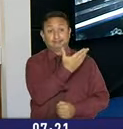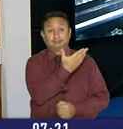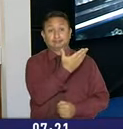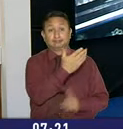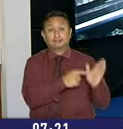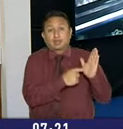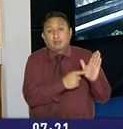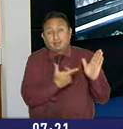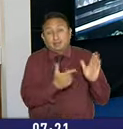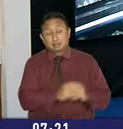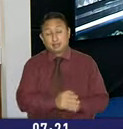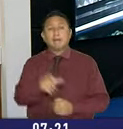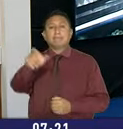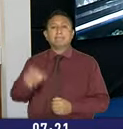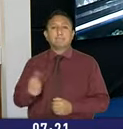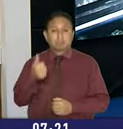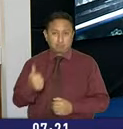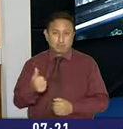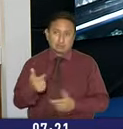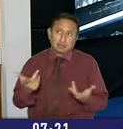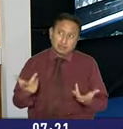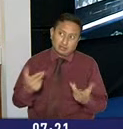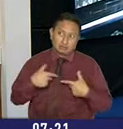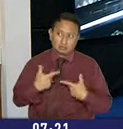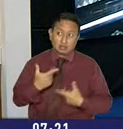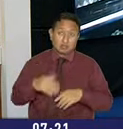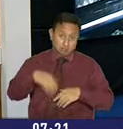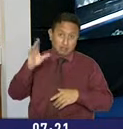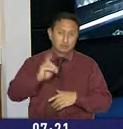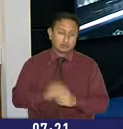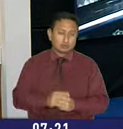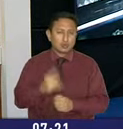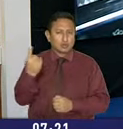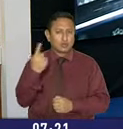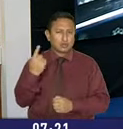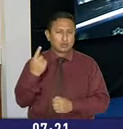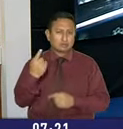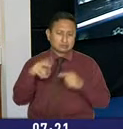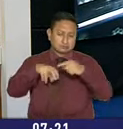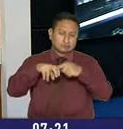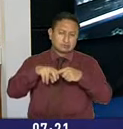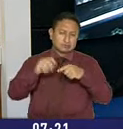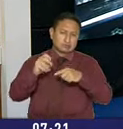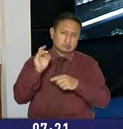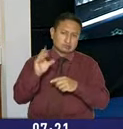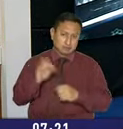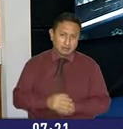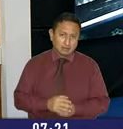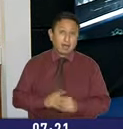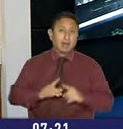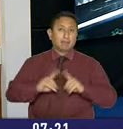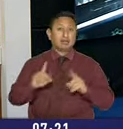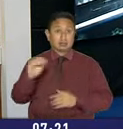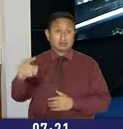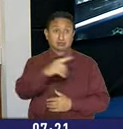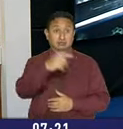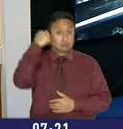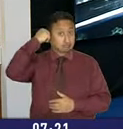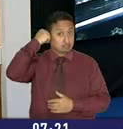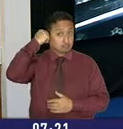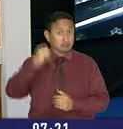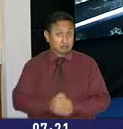mayores inconvenientes, solamente las valoraciones y algún otro detalle más. Pero es un llamado de atención, hay que tener cuidado a la hora de conducir. Gracias, Sofía